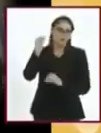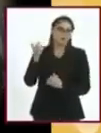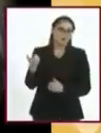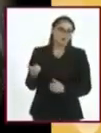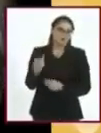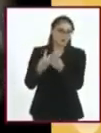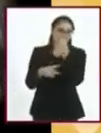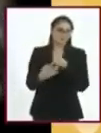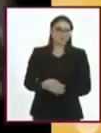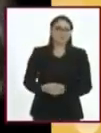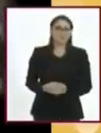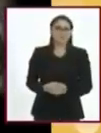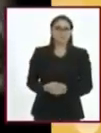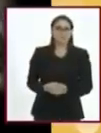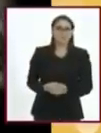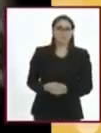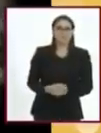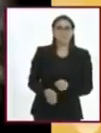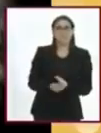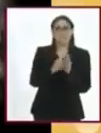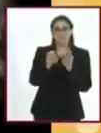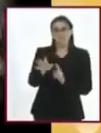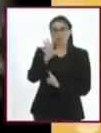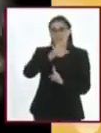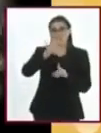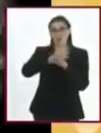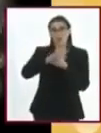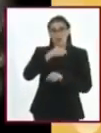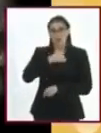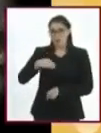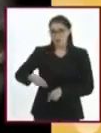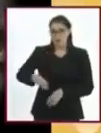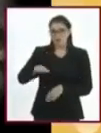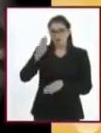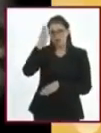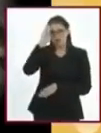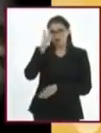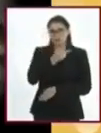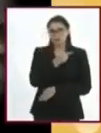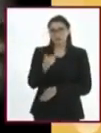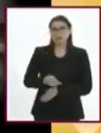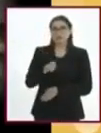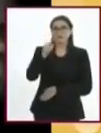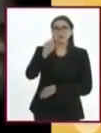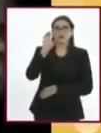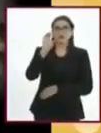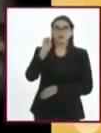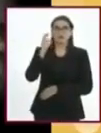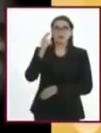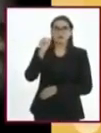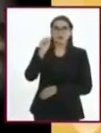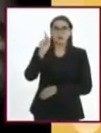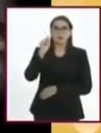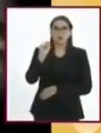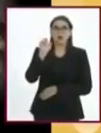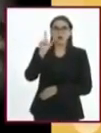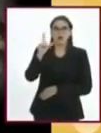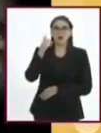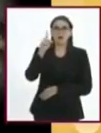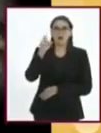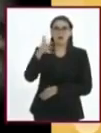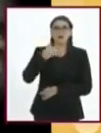al Consejo Nacional de Población, el municipio más pobre de México es Cochuapa el Grande, ubicado en el estado de